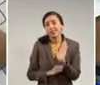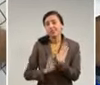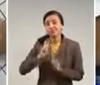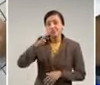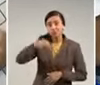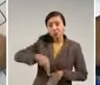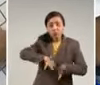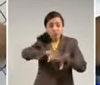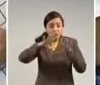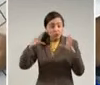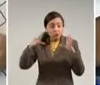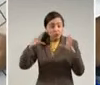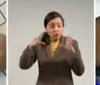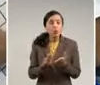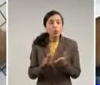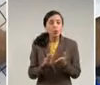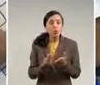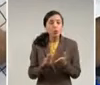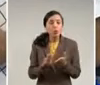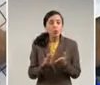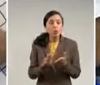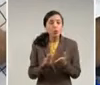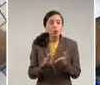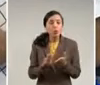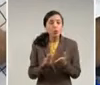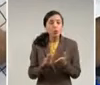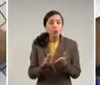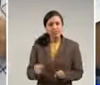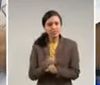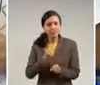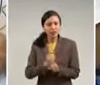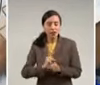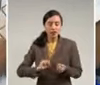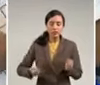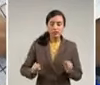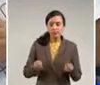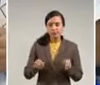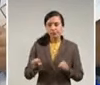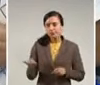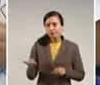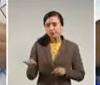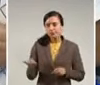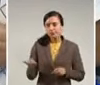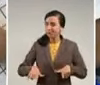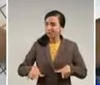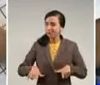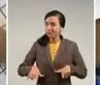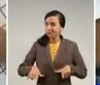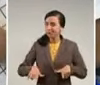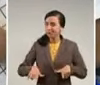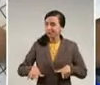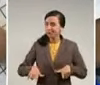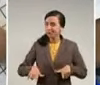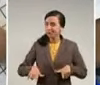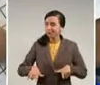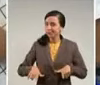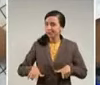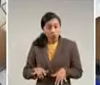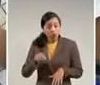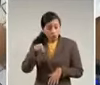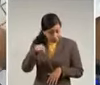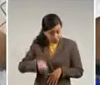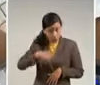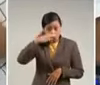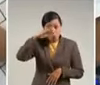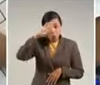Pública y las estrategias del Grupo de Trabajo Temporal para el enfrentamiento a la COVID-19. Para actualizarnos sobre la realidad que ahora